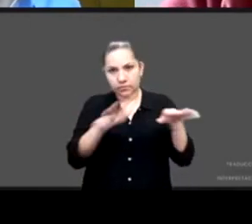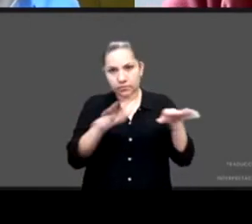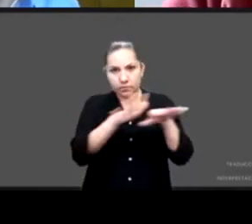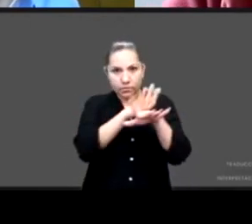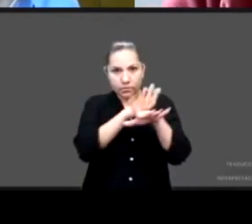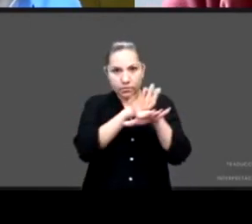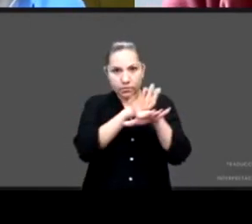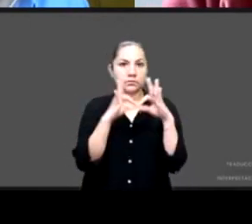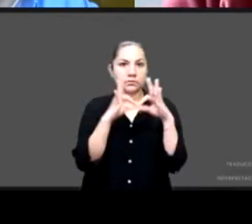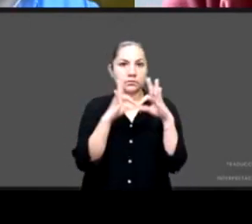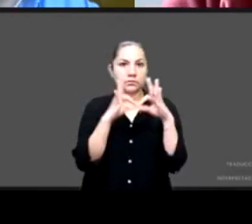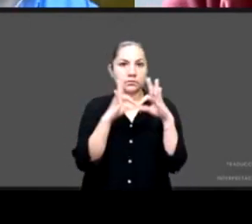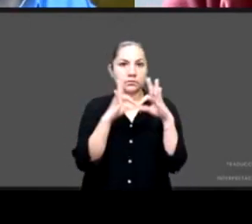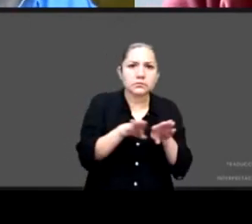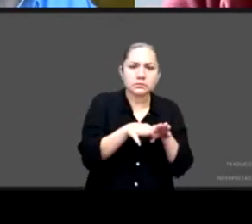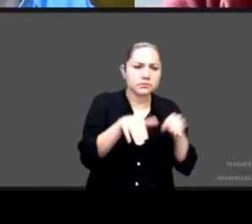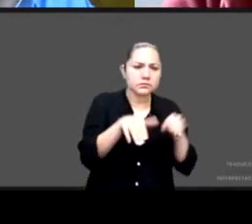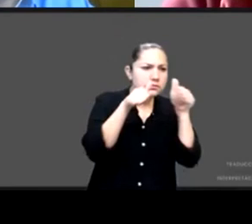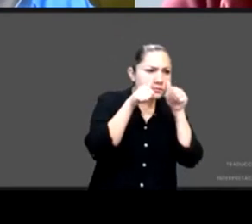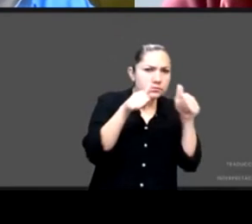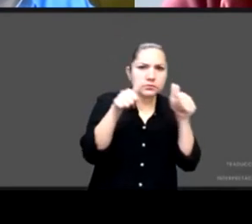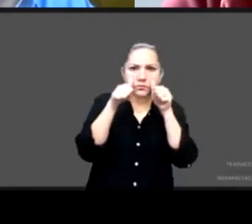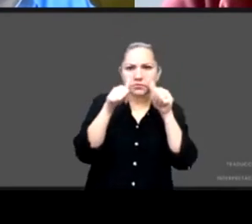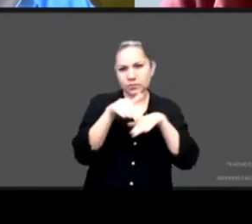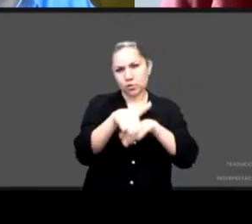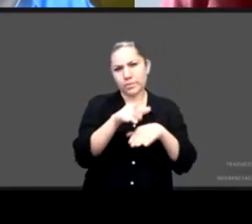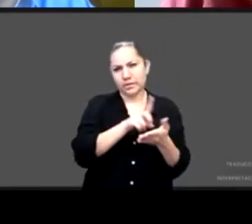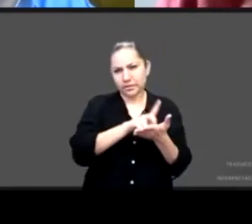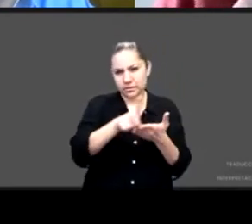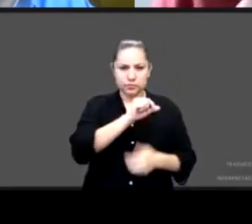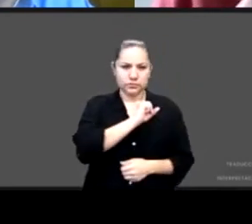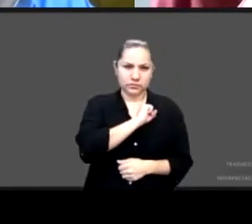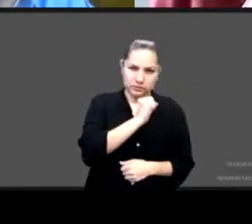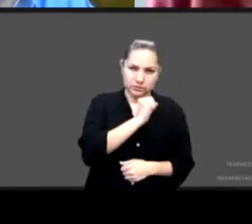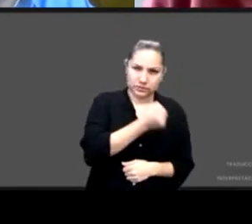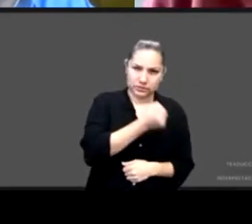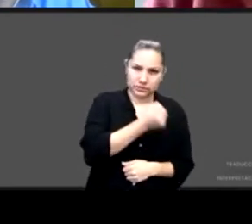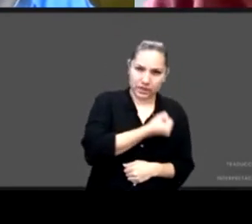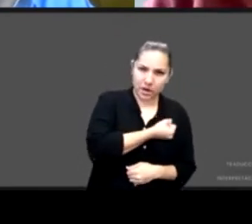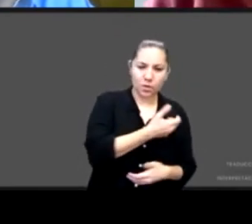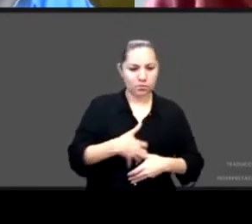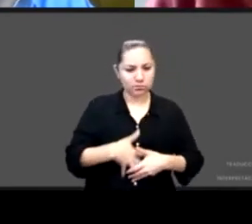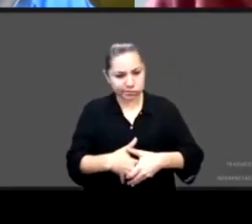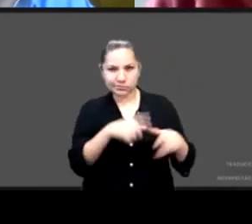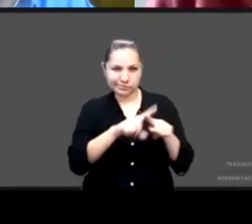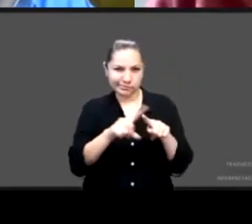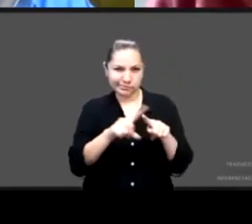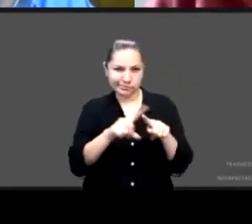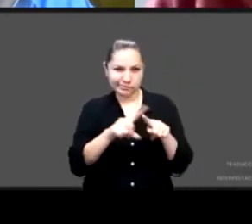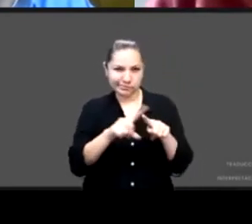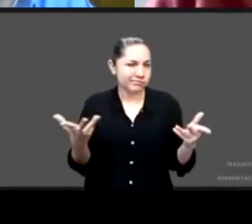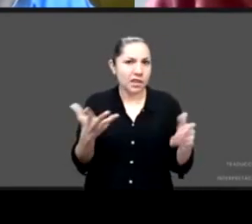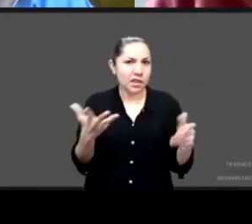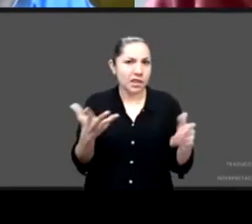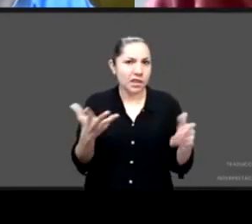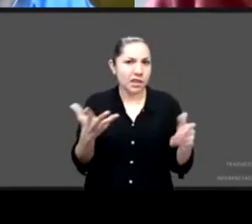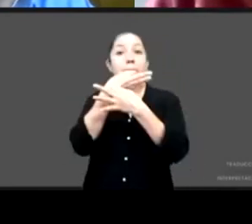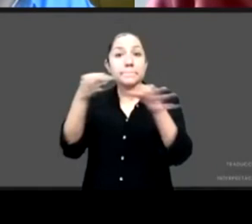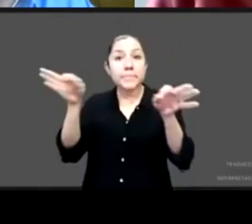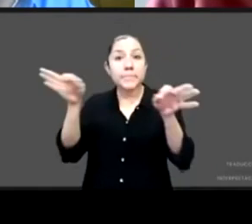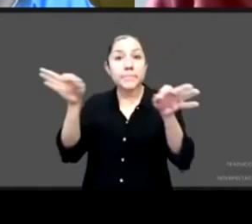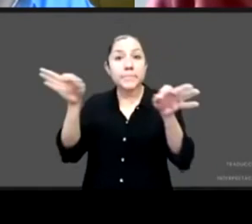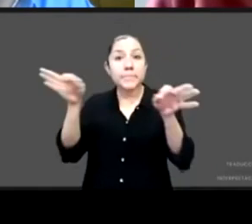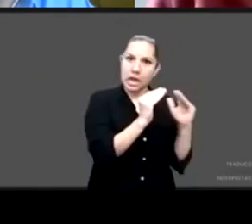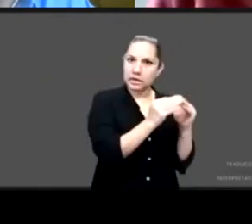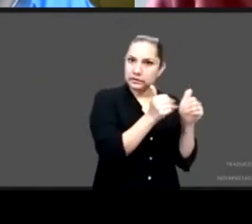y reproductiva durante la contingencia, porque si el mensaje era muy claro, quédate en casa, estos adolescentes, las y los,